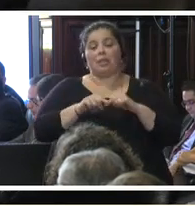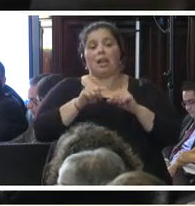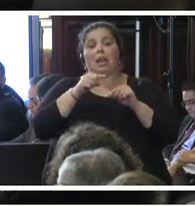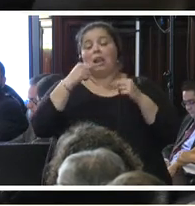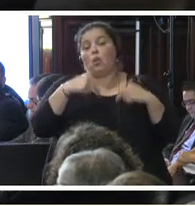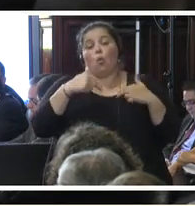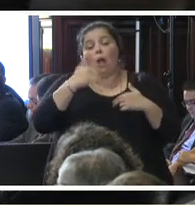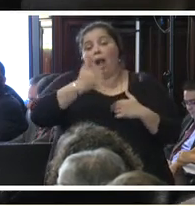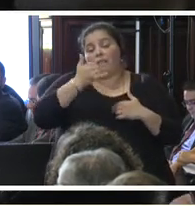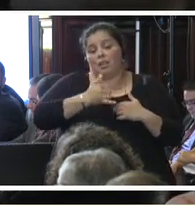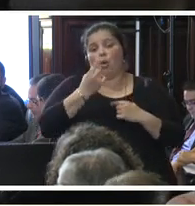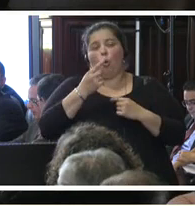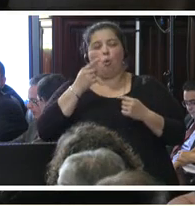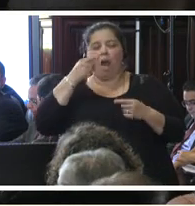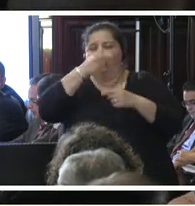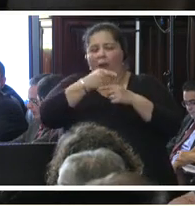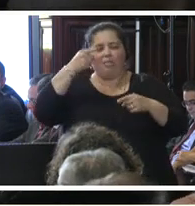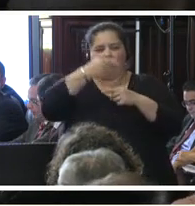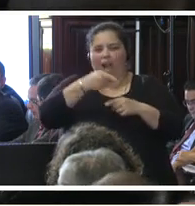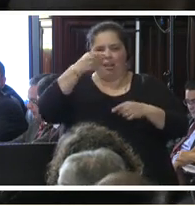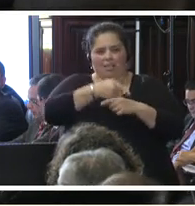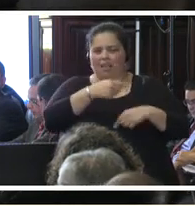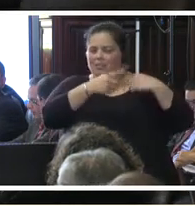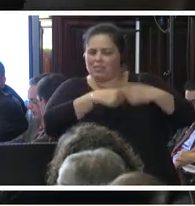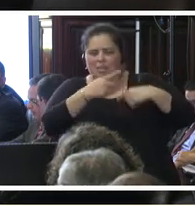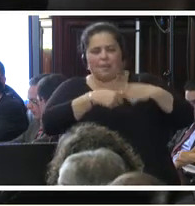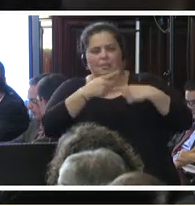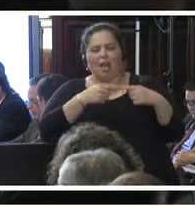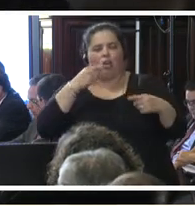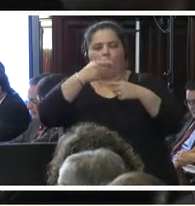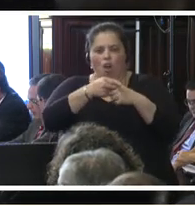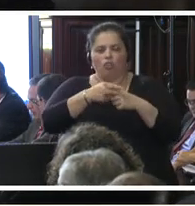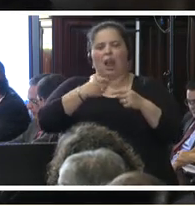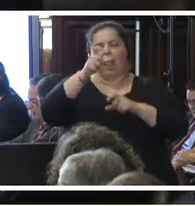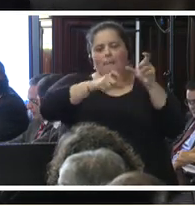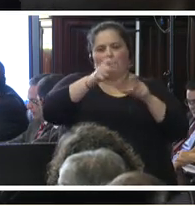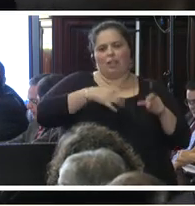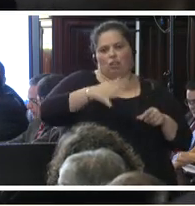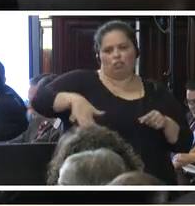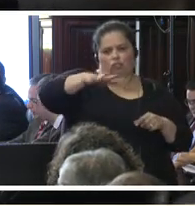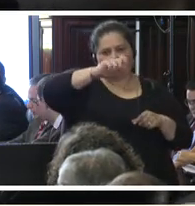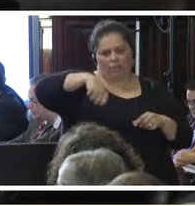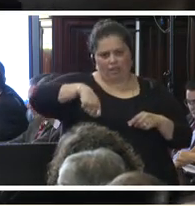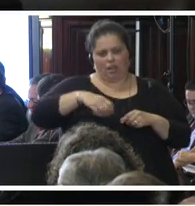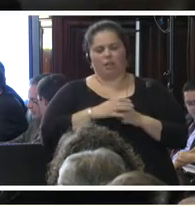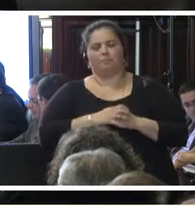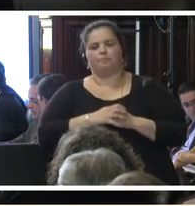ataque sistemático generalizado cometido en contra de la población civil de conformidad a una política de